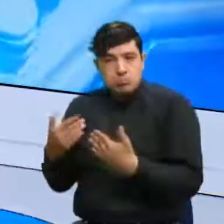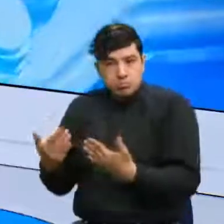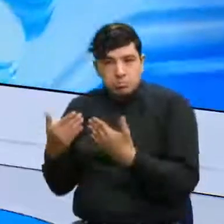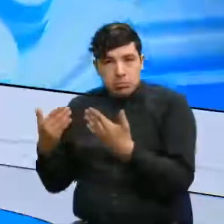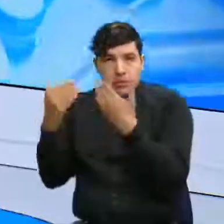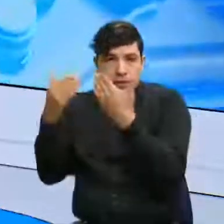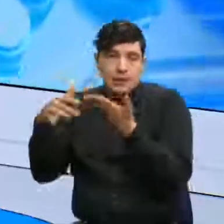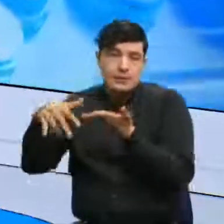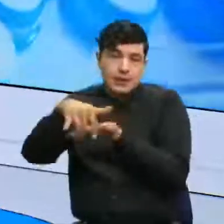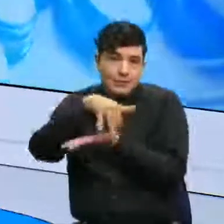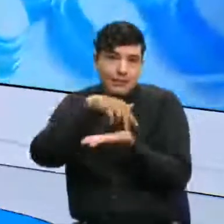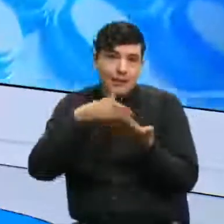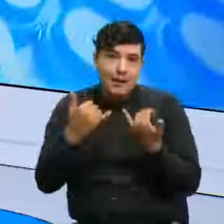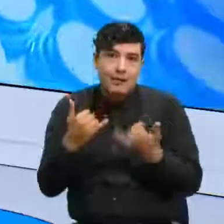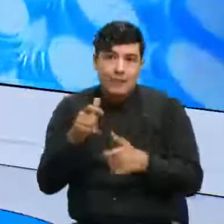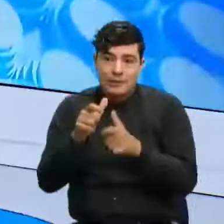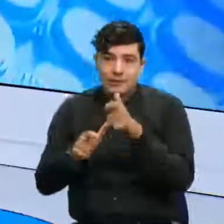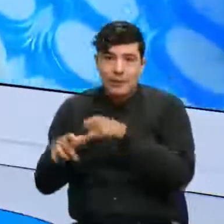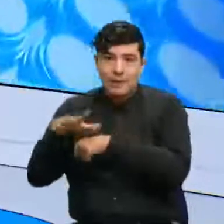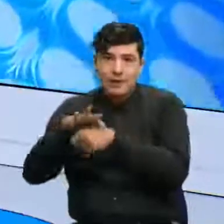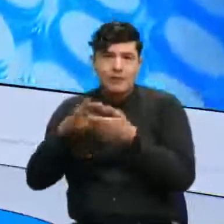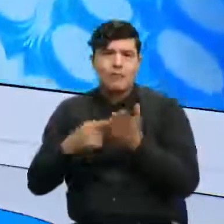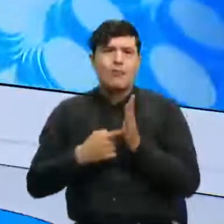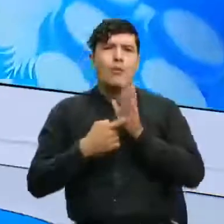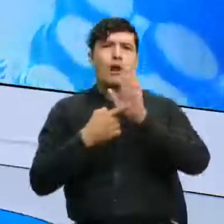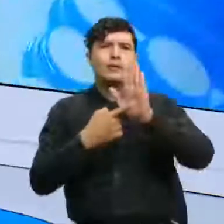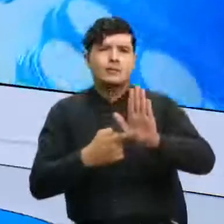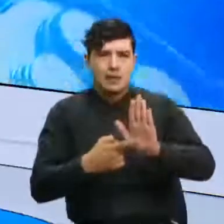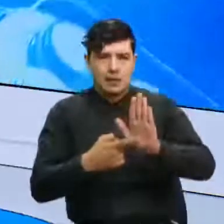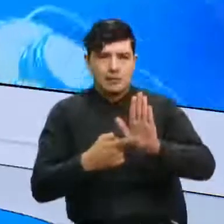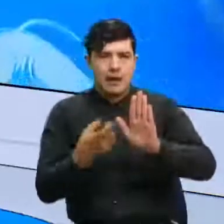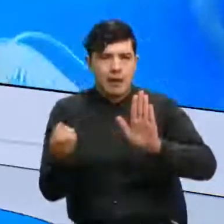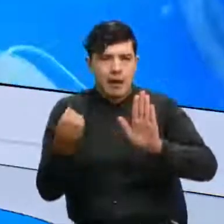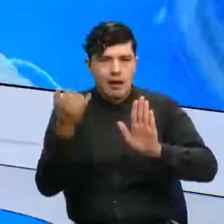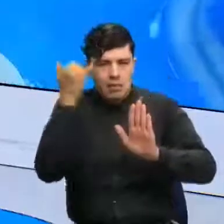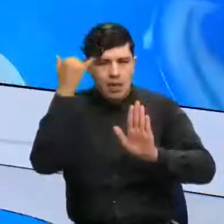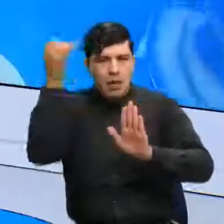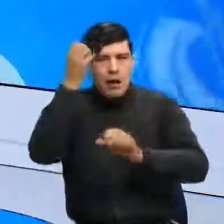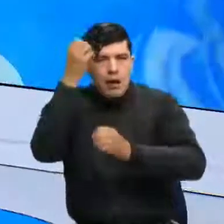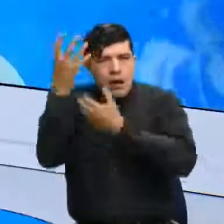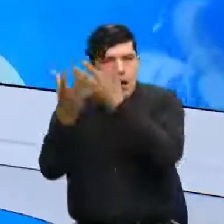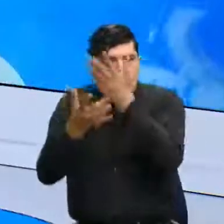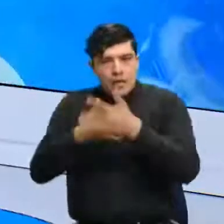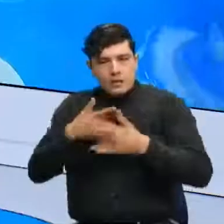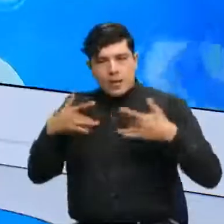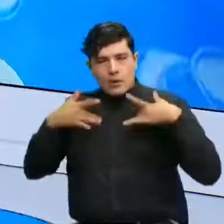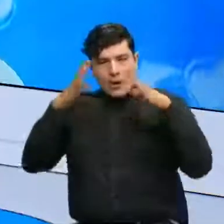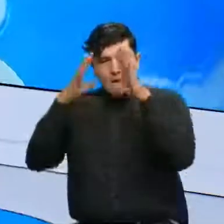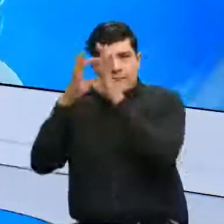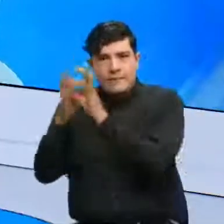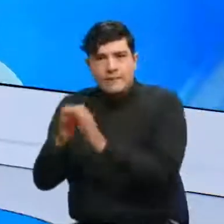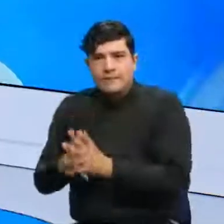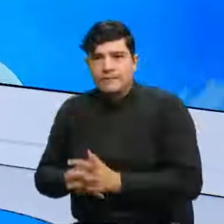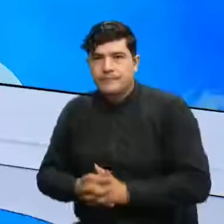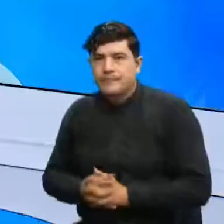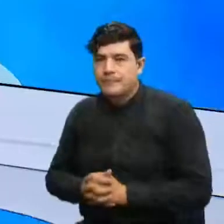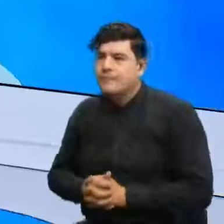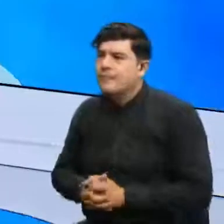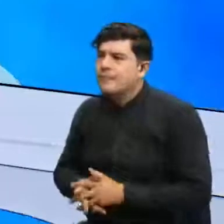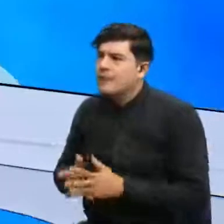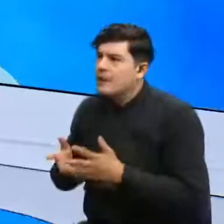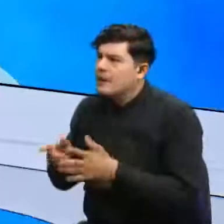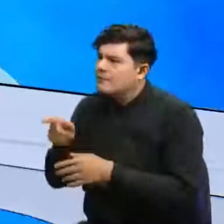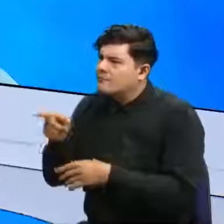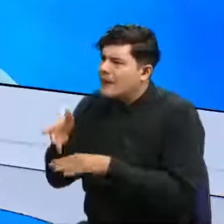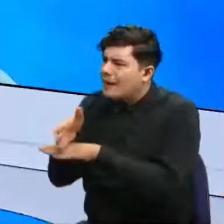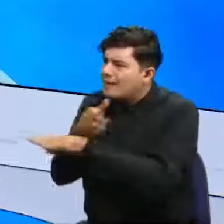está ofreciendo en innovación e invenciones en salud. Doctor, cuando usted dice nosotros hemos creado, ¿quiénes son? ¿Quién es